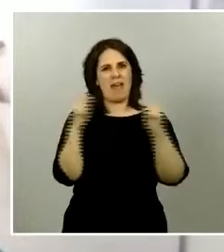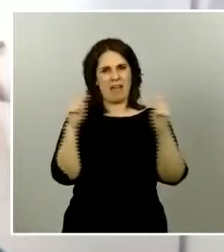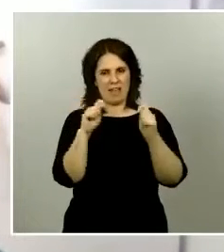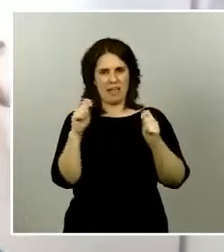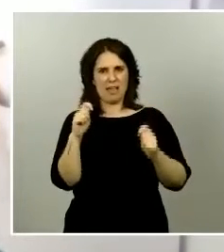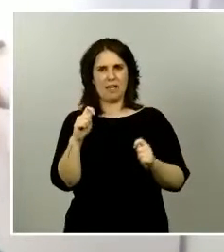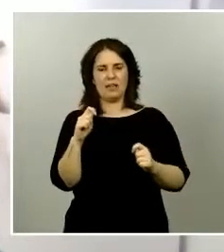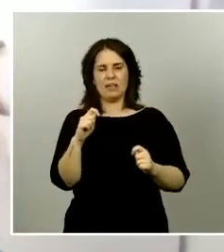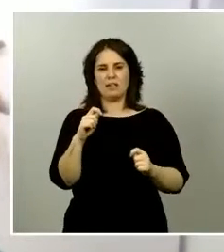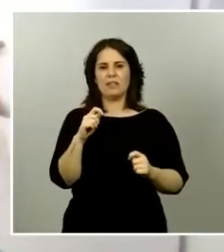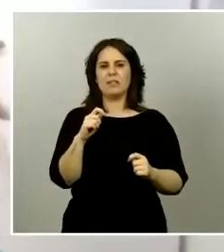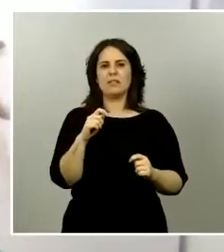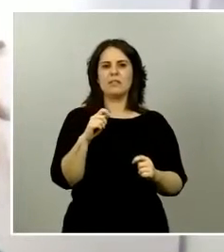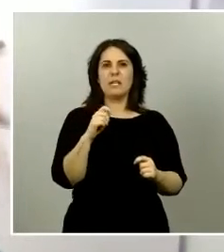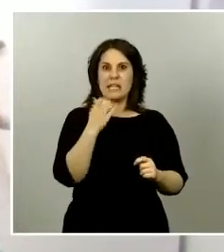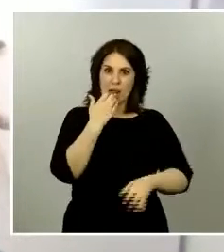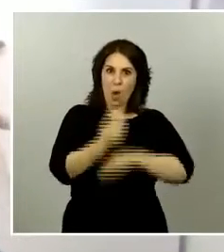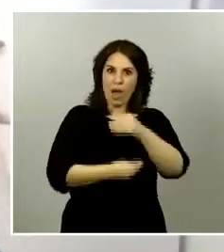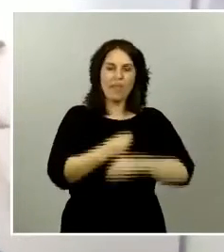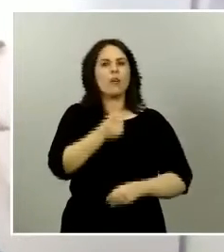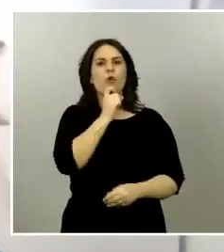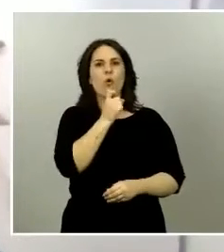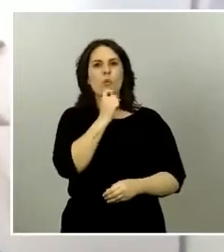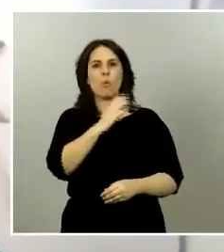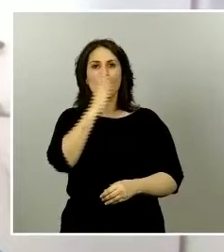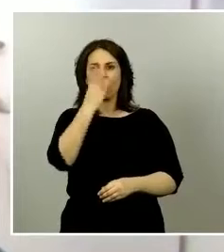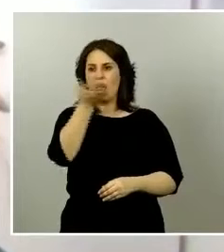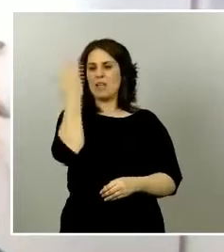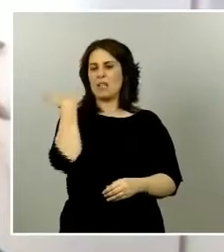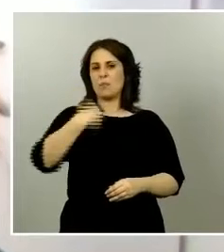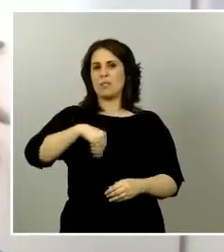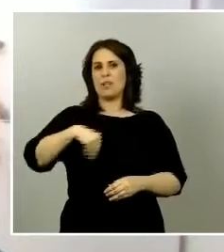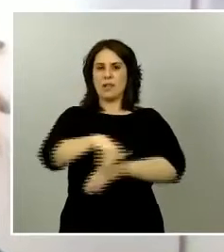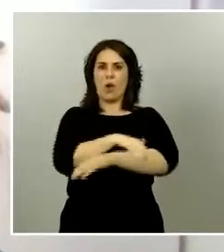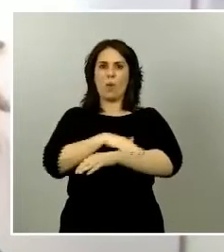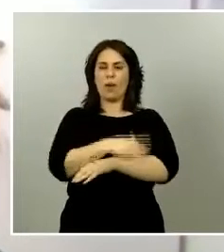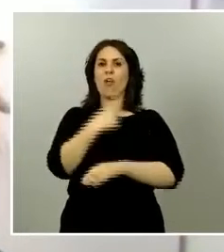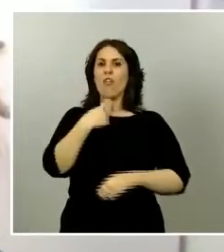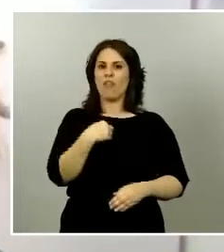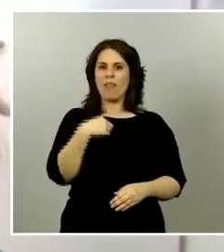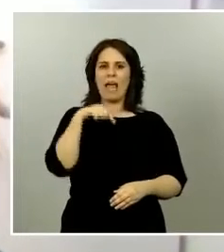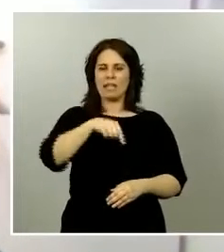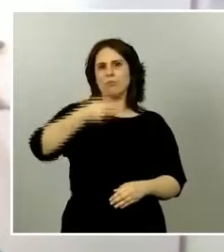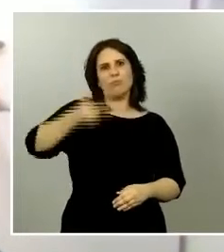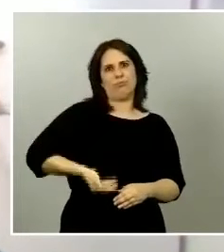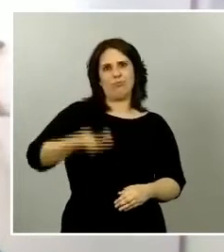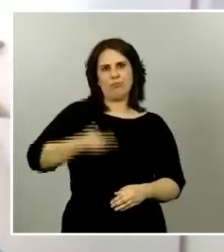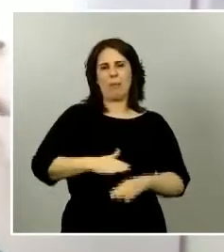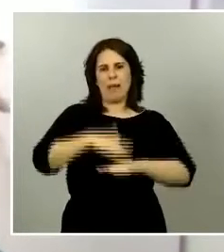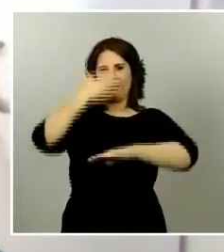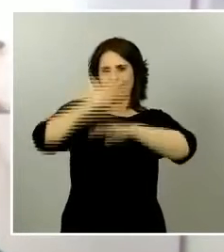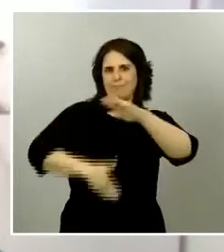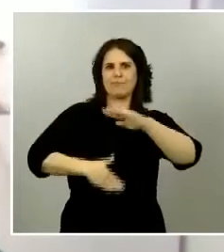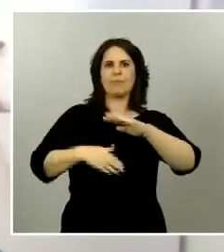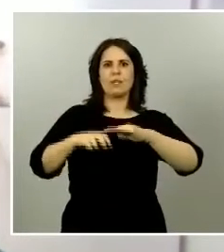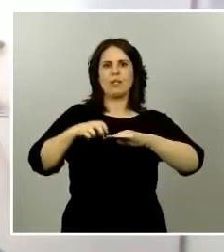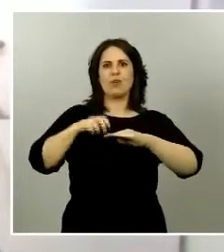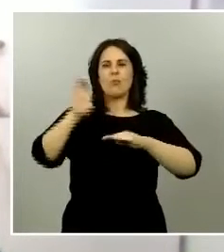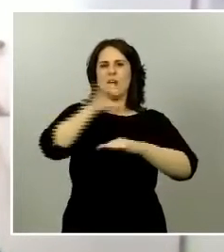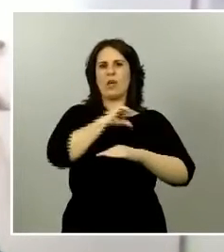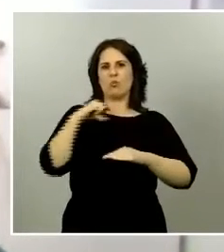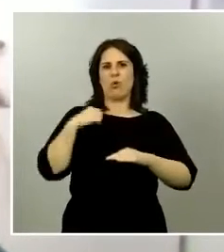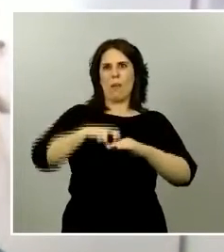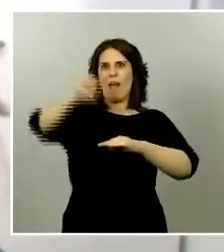una desescalada del decreto de alarma. De así serlo, ¿cómo se gestionaría? Porque el decreto de alarma, según nos informó ayer el presidente del